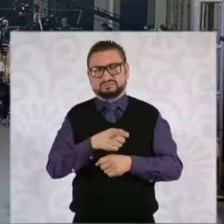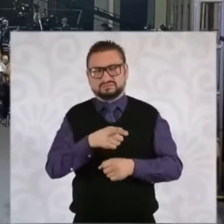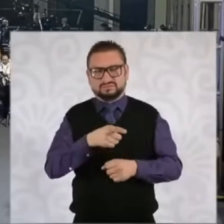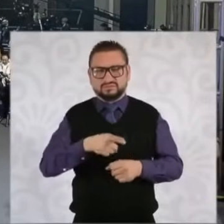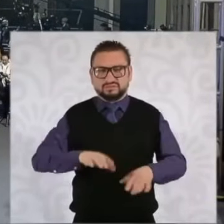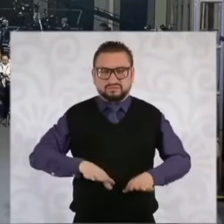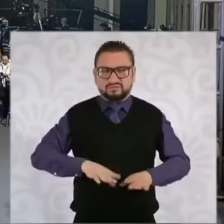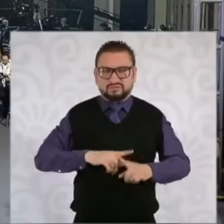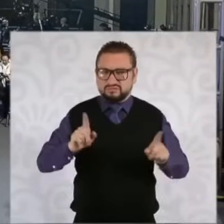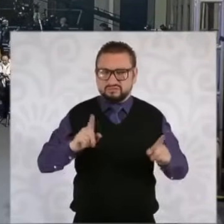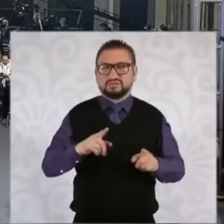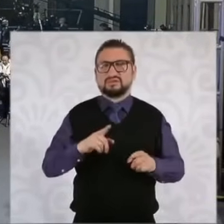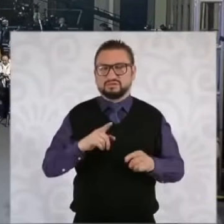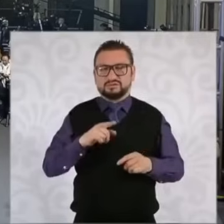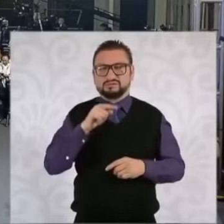en realidad eran sus